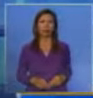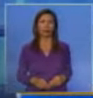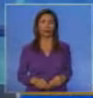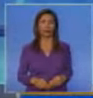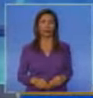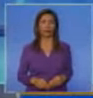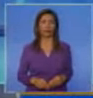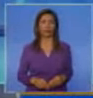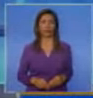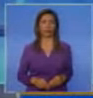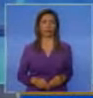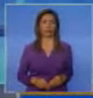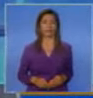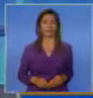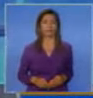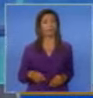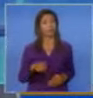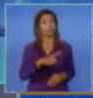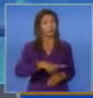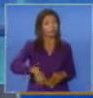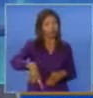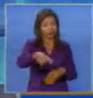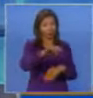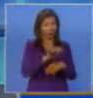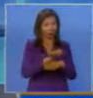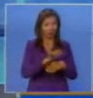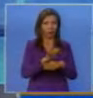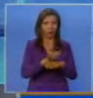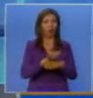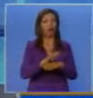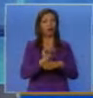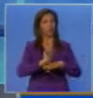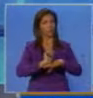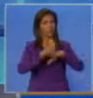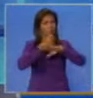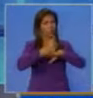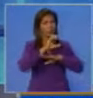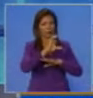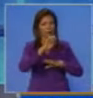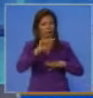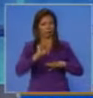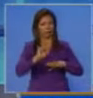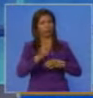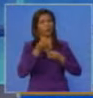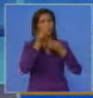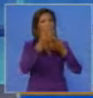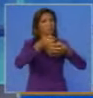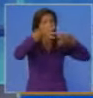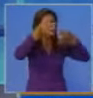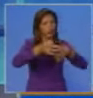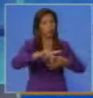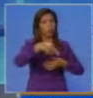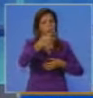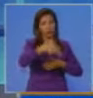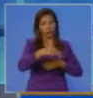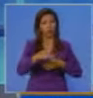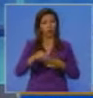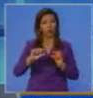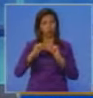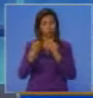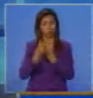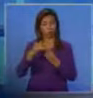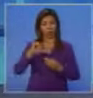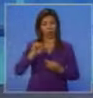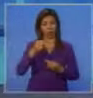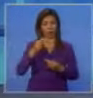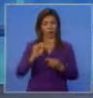El próximo miércoles se conocerá oficialmente si el colectivo Jazz Unidos completó o no el número de firmas mínimo necesario para